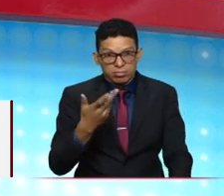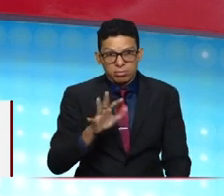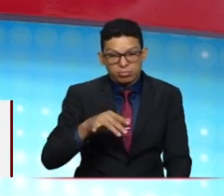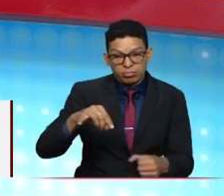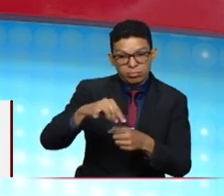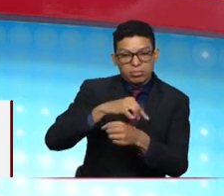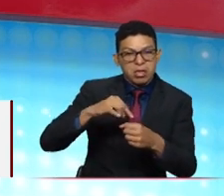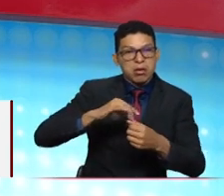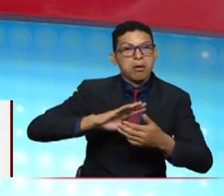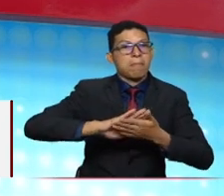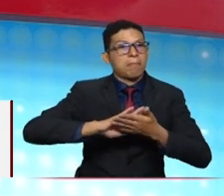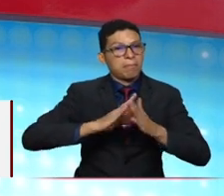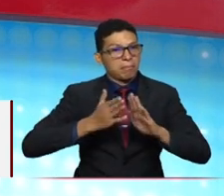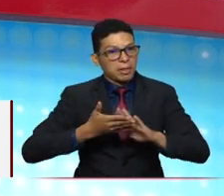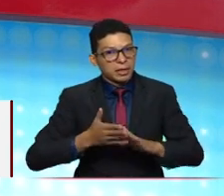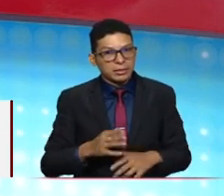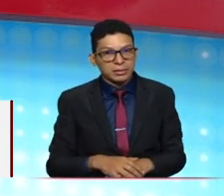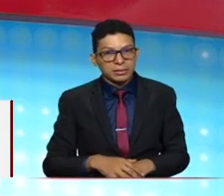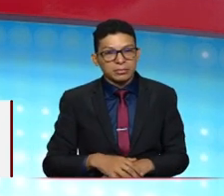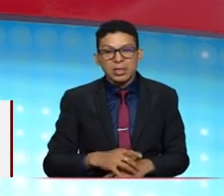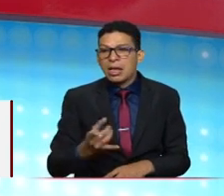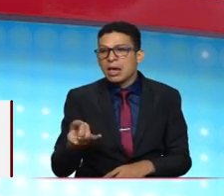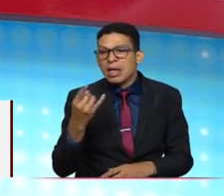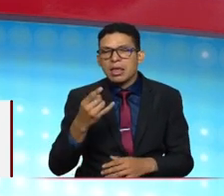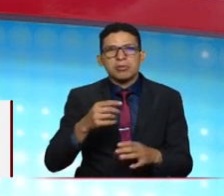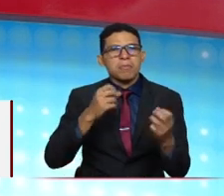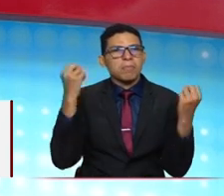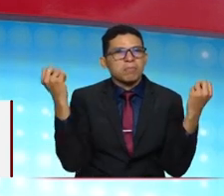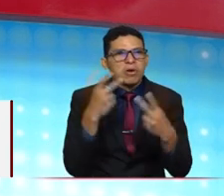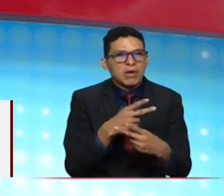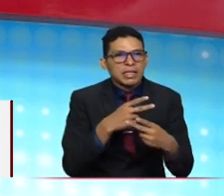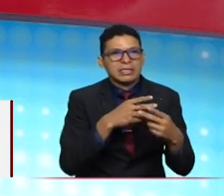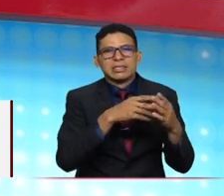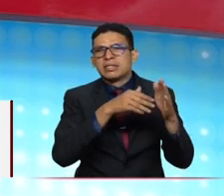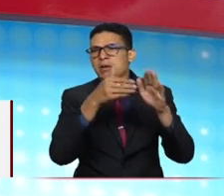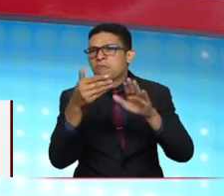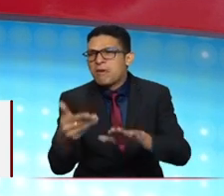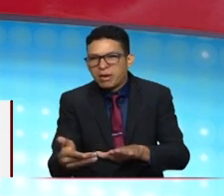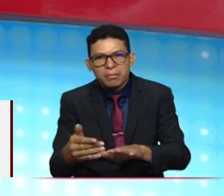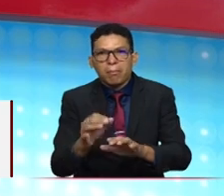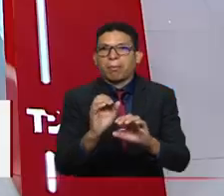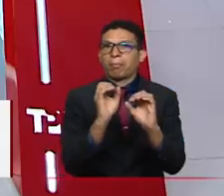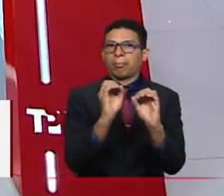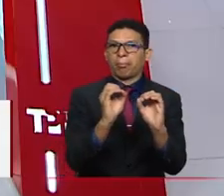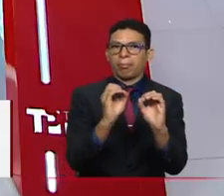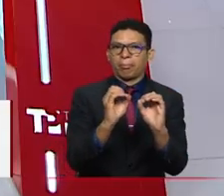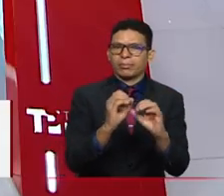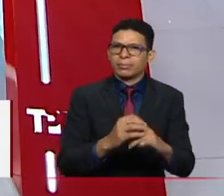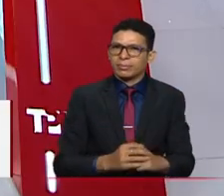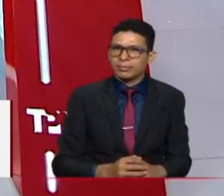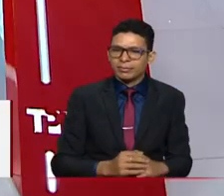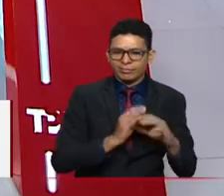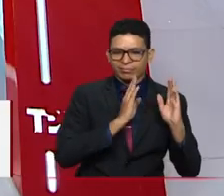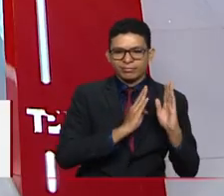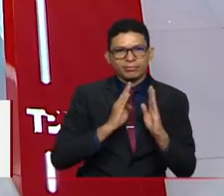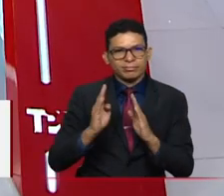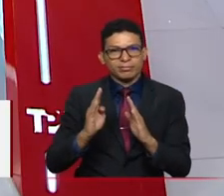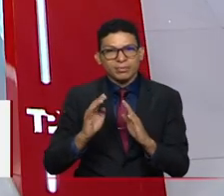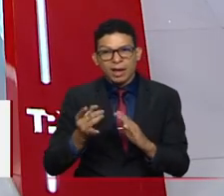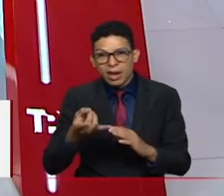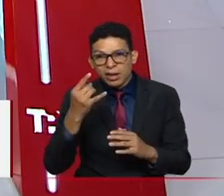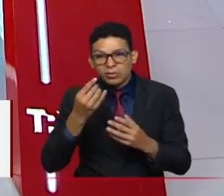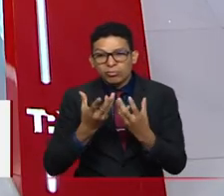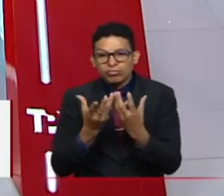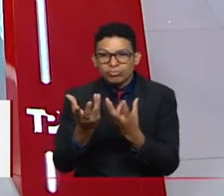una zona pacífica que no se han registrado muertes violentas en lo que va ocurrido de este año el orden público presencia de